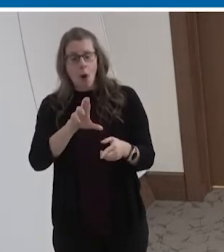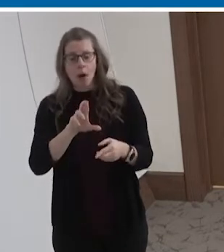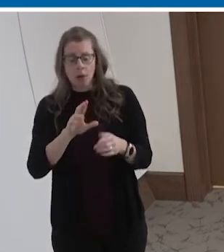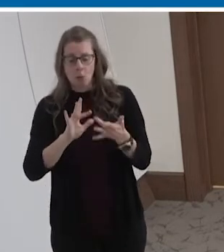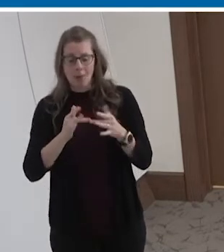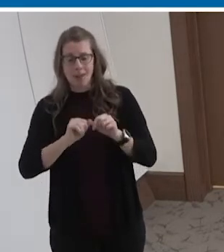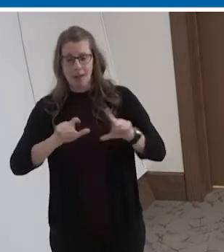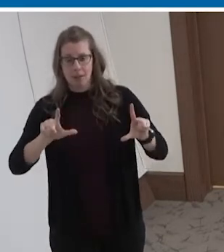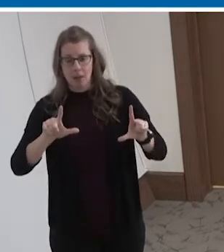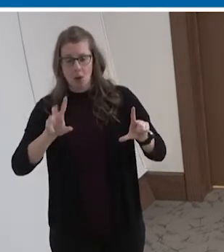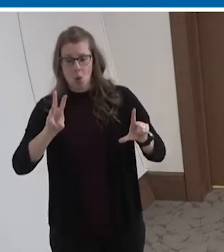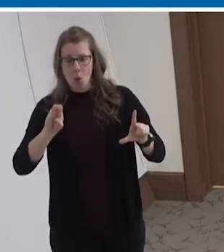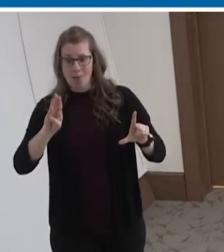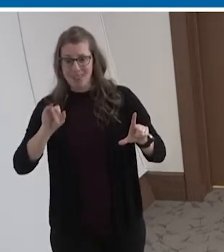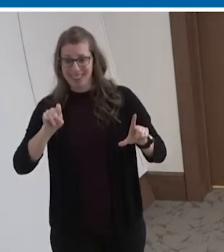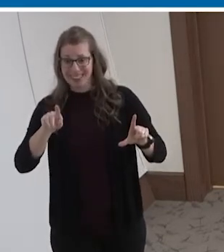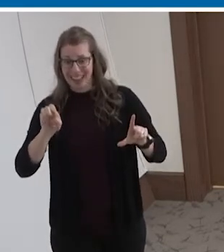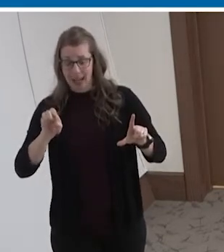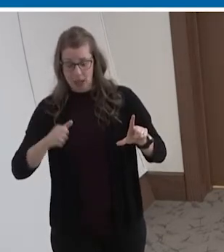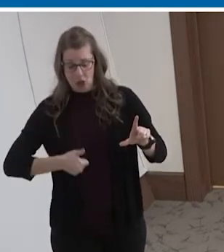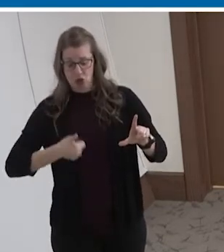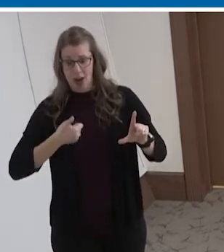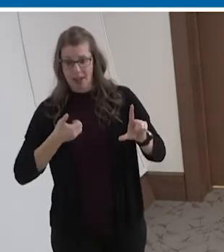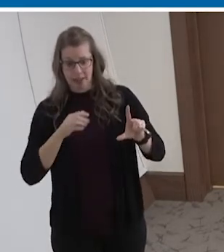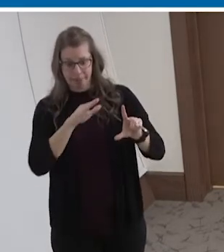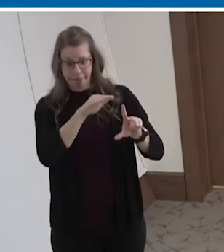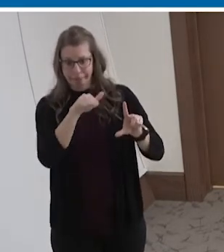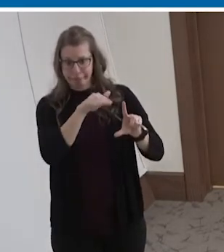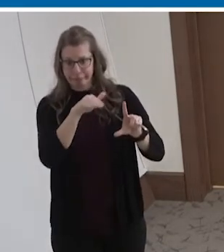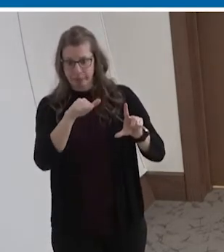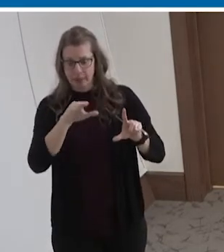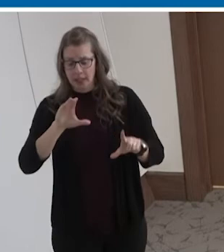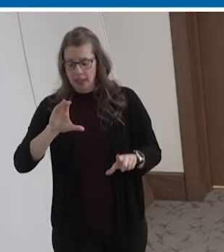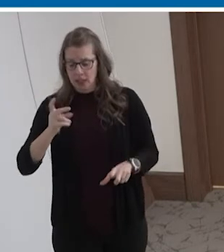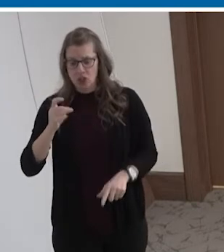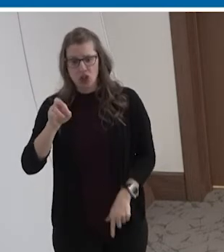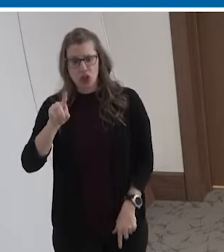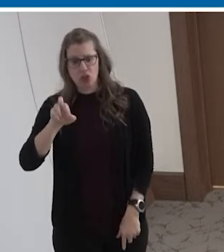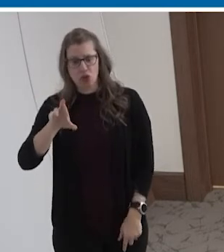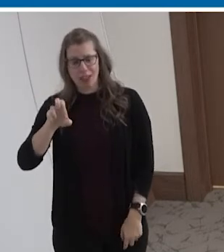the website address is on the top of the slide. It's